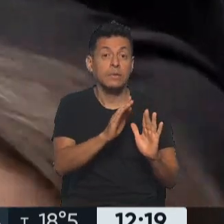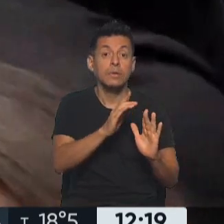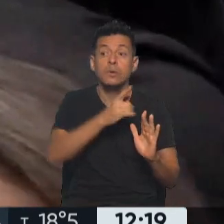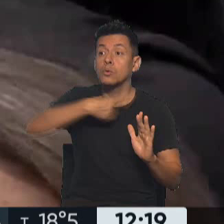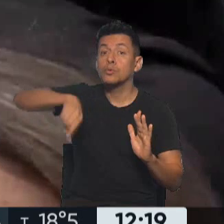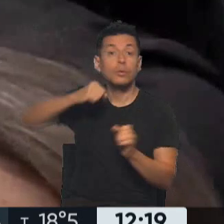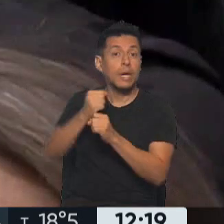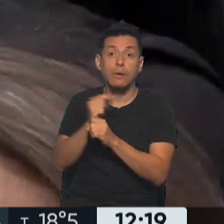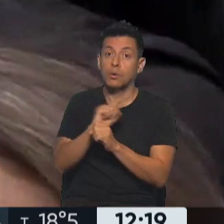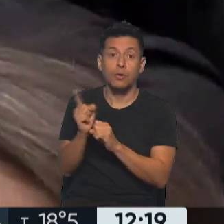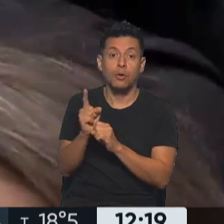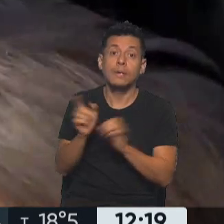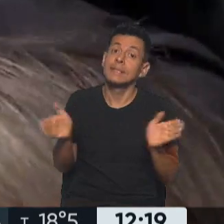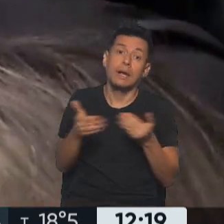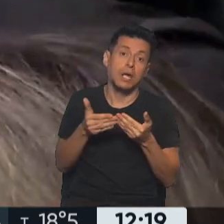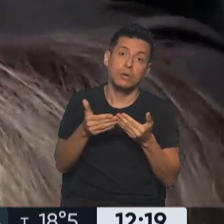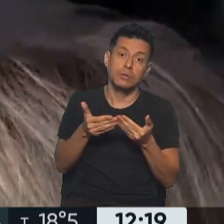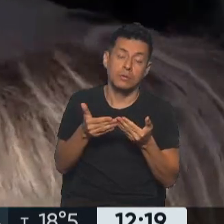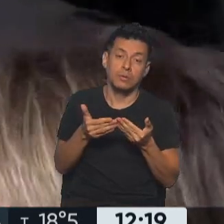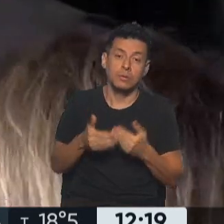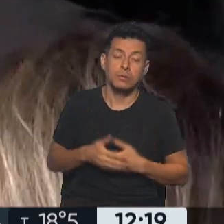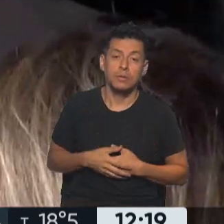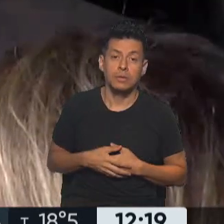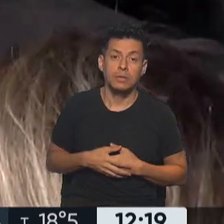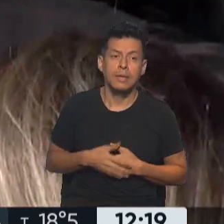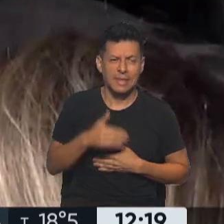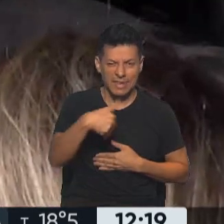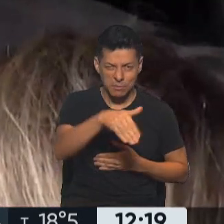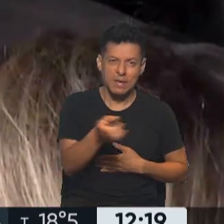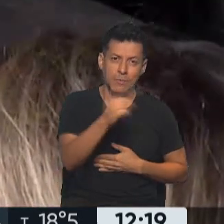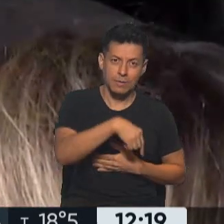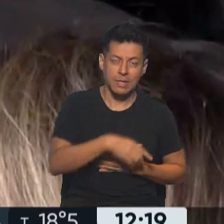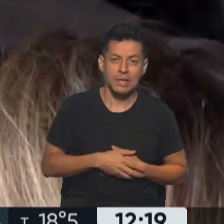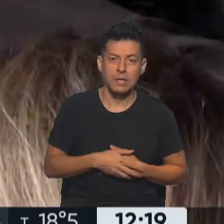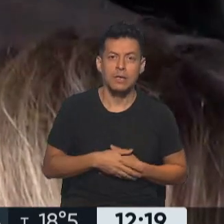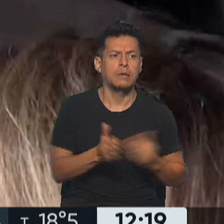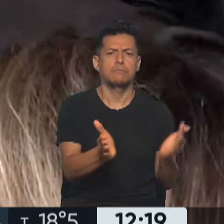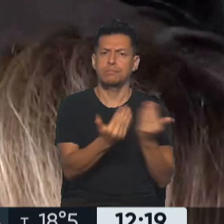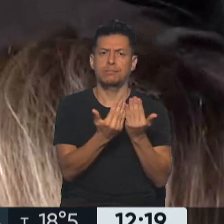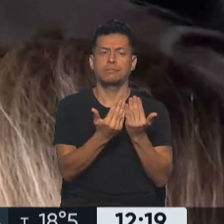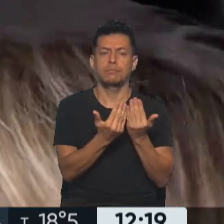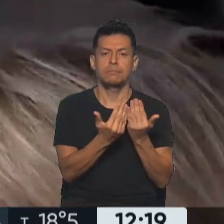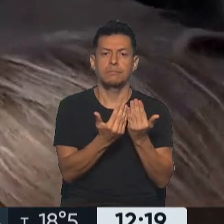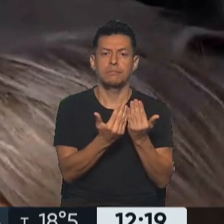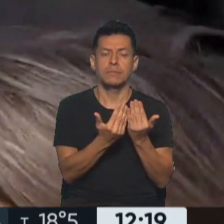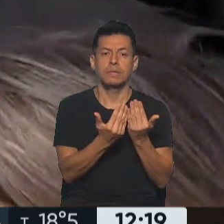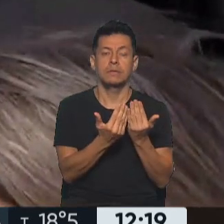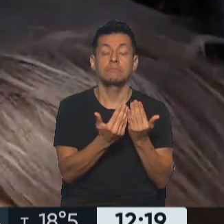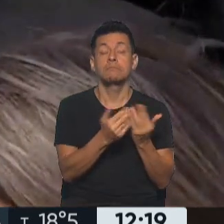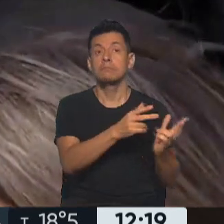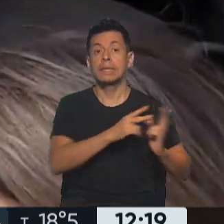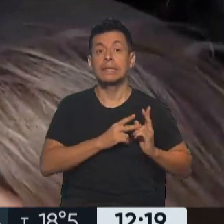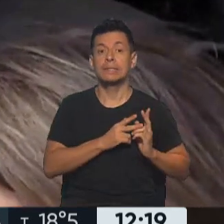no estamos trabajando, estamos cerrados, volvé más tarde. Y cierra la puerta. Cuando me dice: